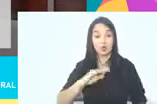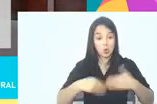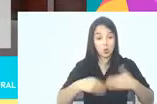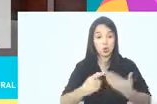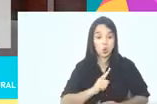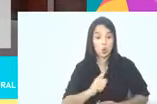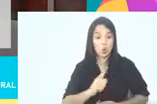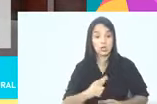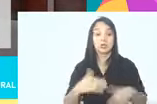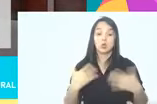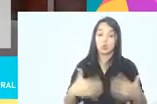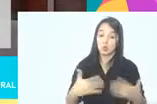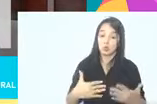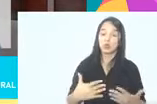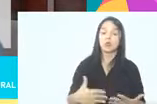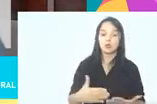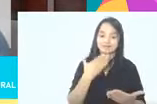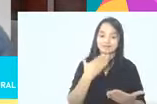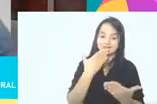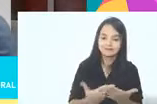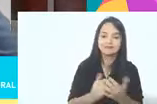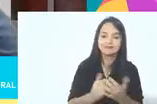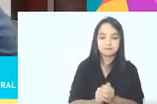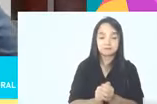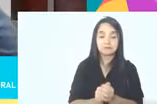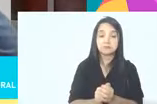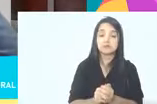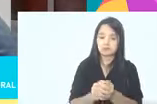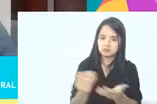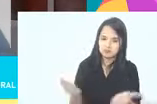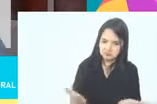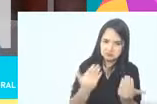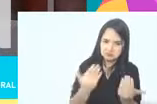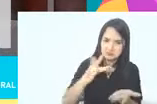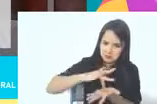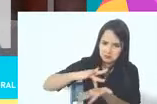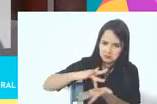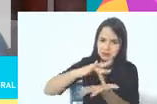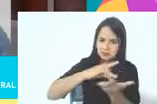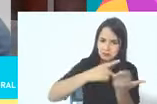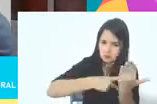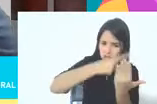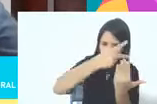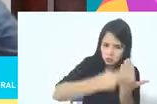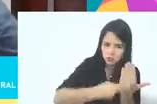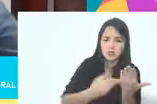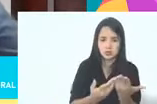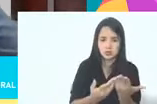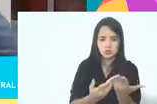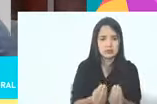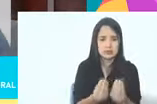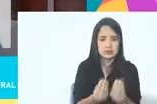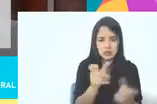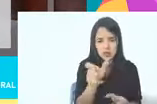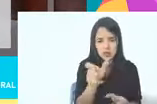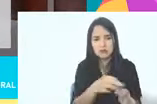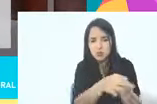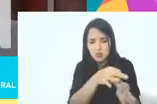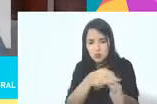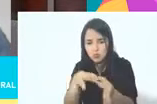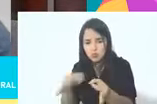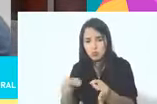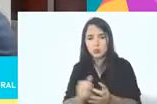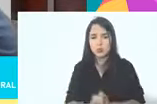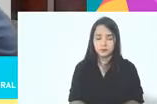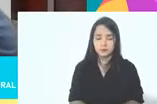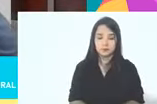ustedes en su municipio. Aquí nos dice Carlos que por la lluvia no se han podido conectar mucho, pero bueno, esta socialización va a